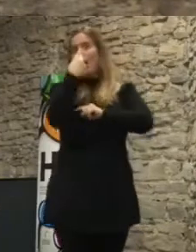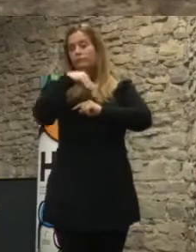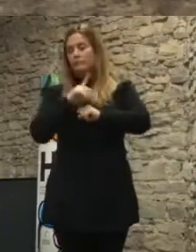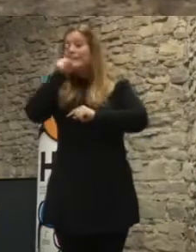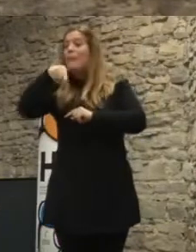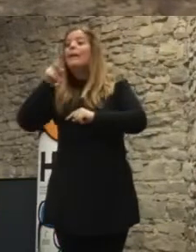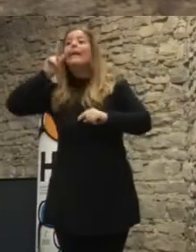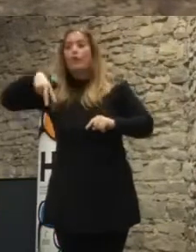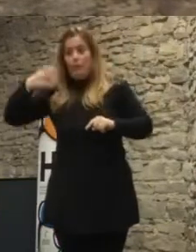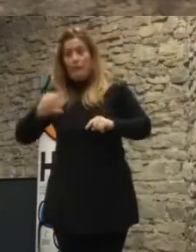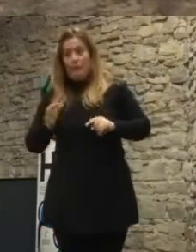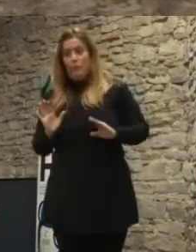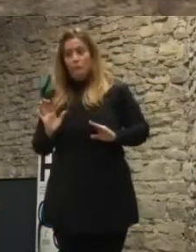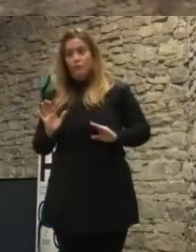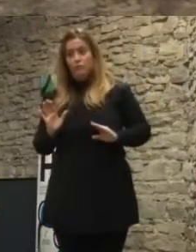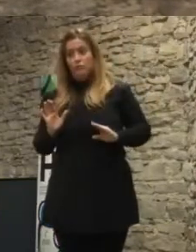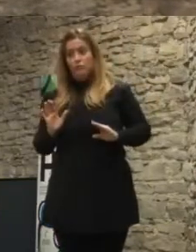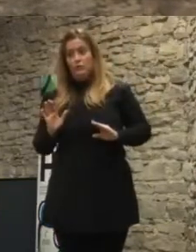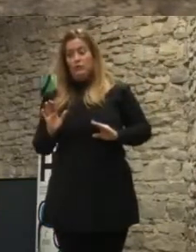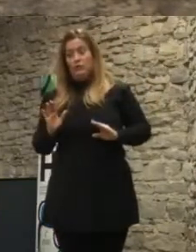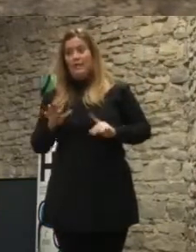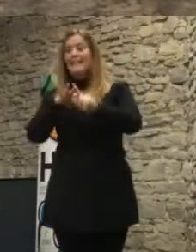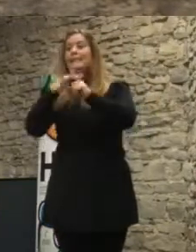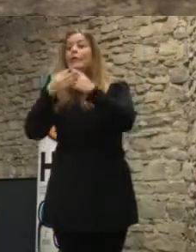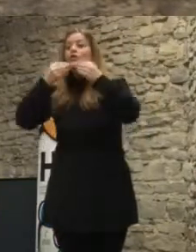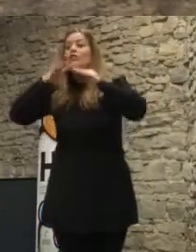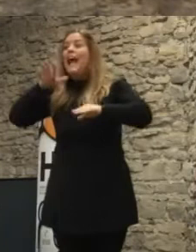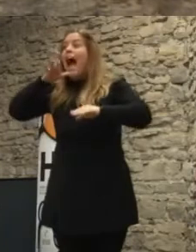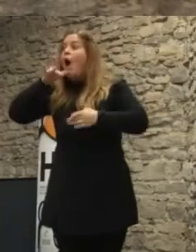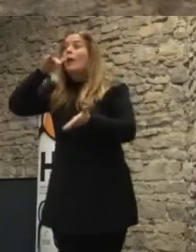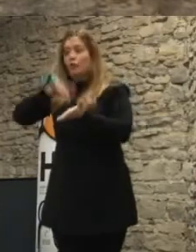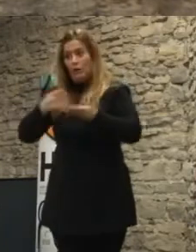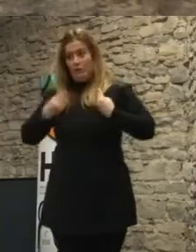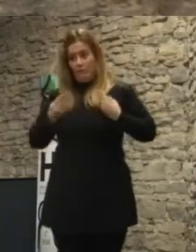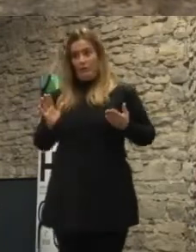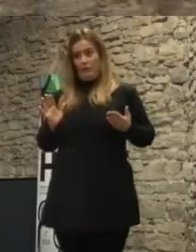reconocer el momento histórico en el que se está.